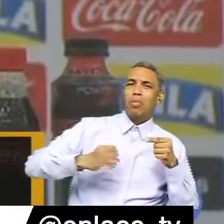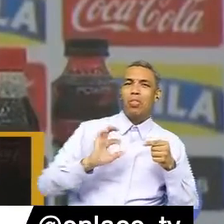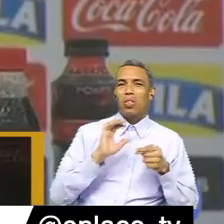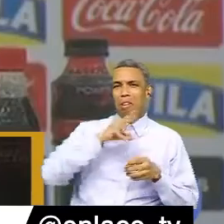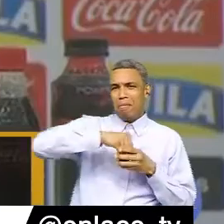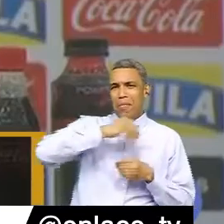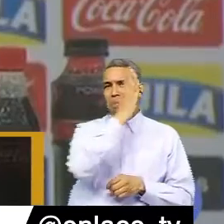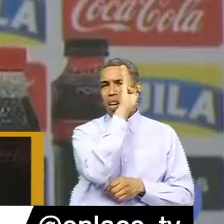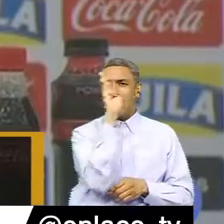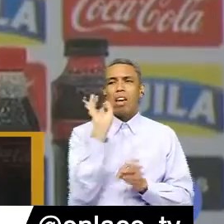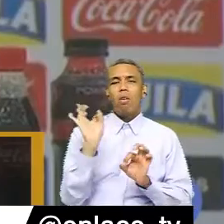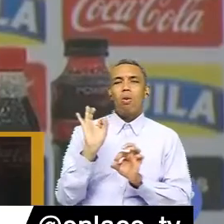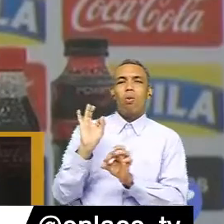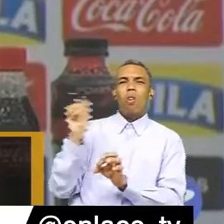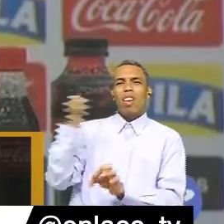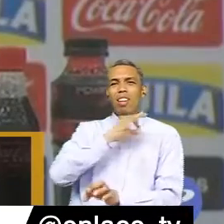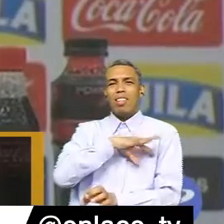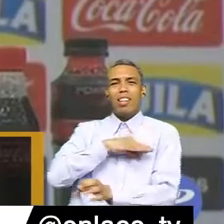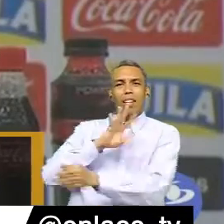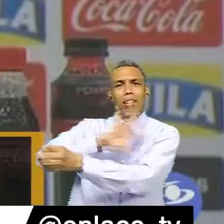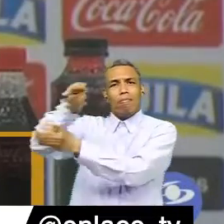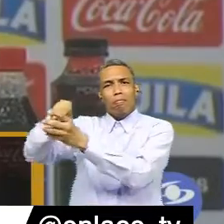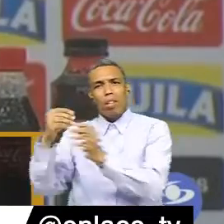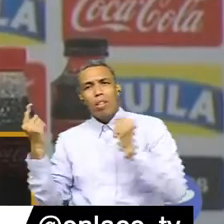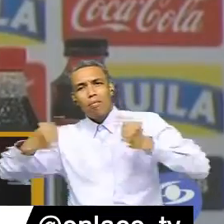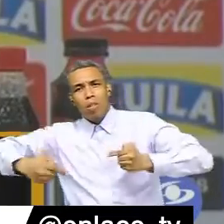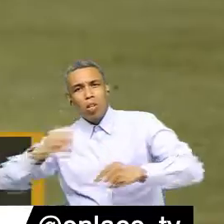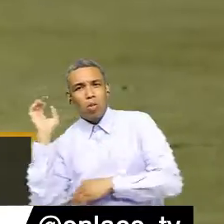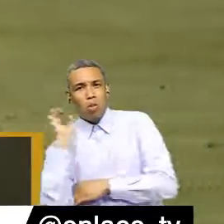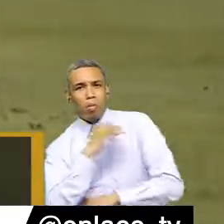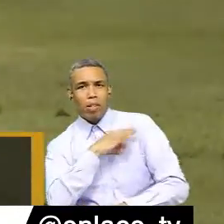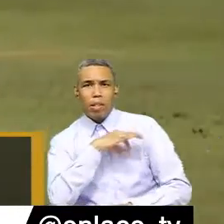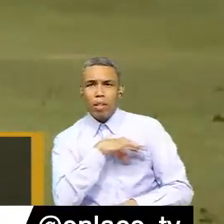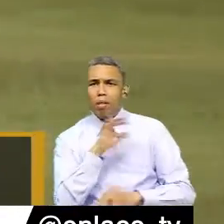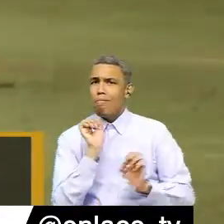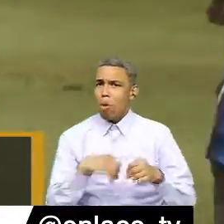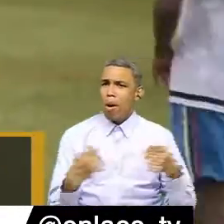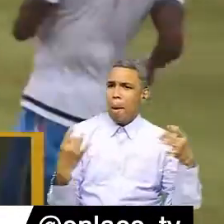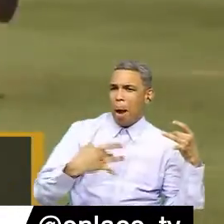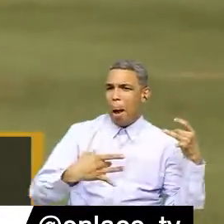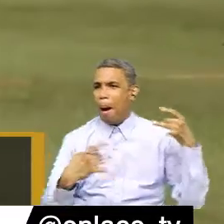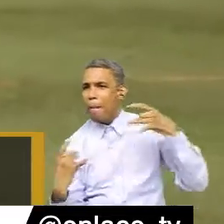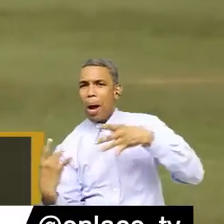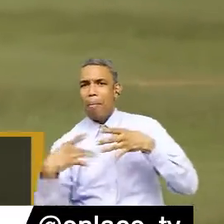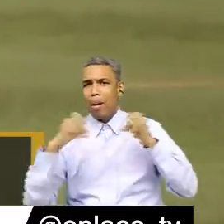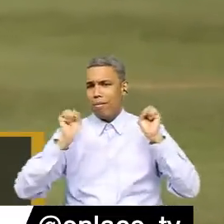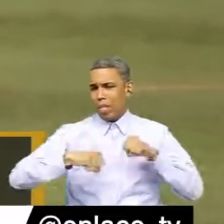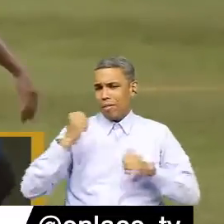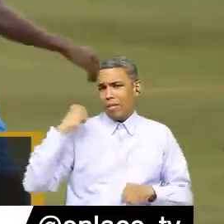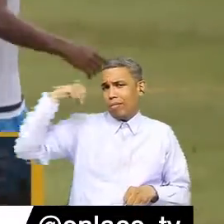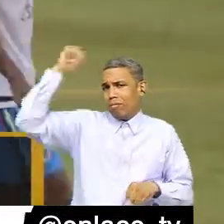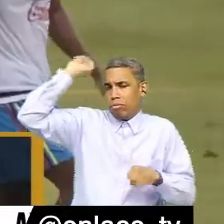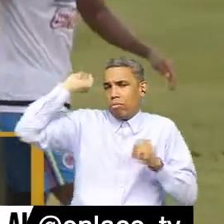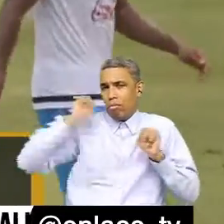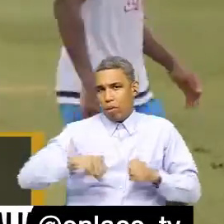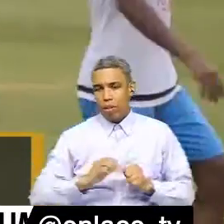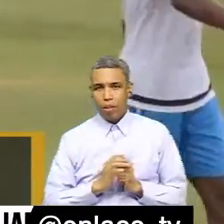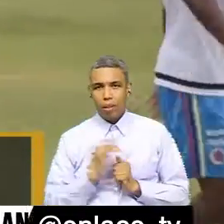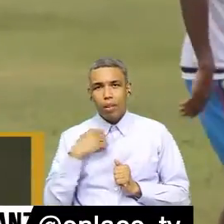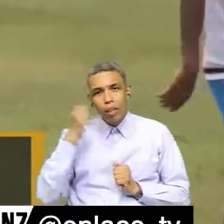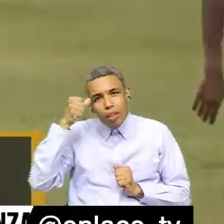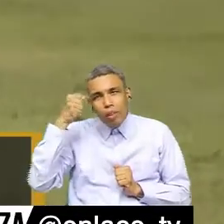siempre sabemos que cualquiera de los dos equipos puede llevarse la victoria el último fue mal o mal